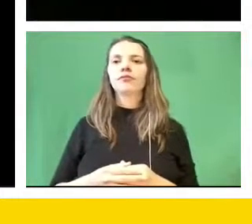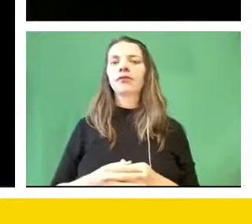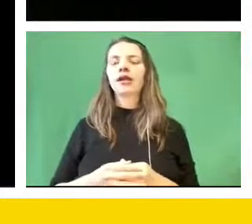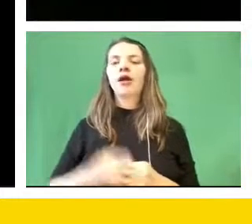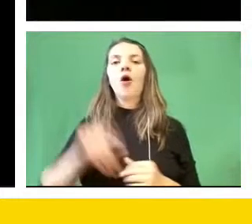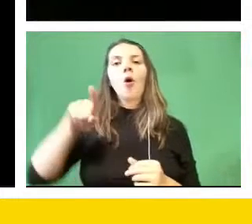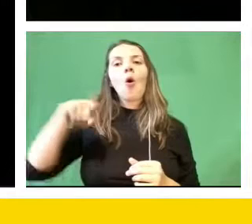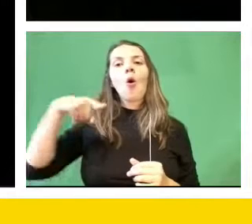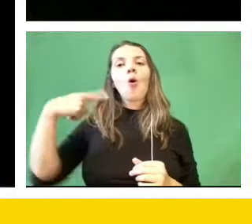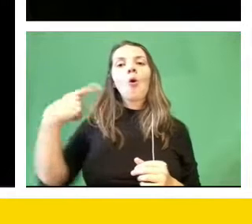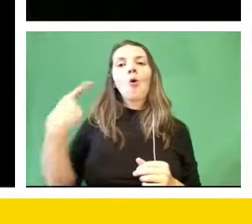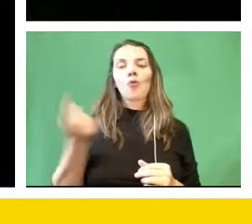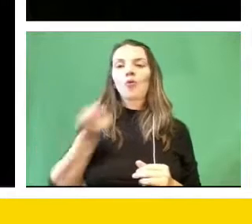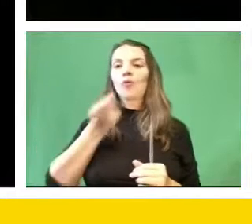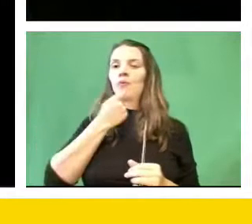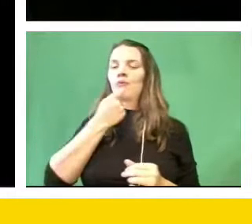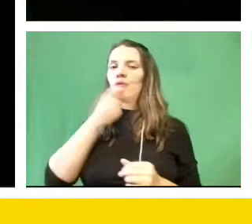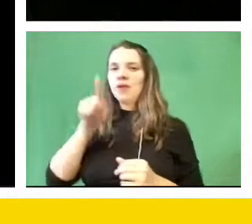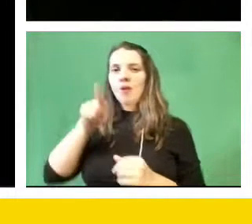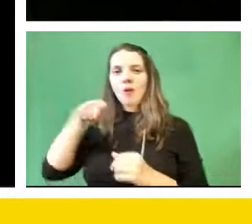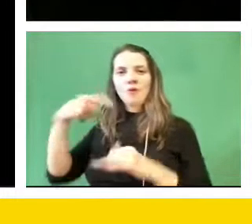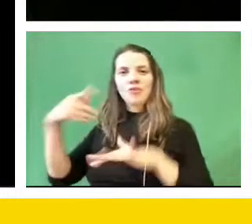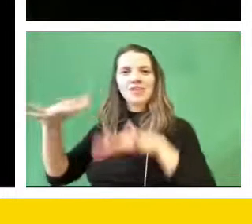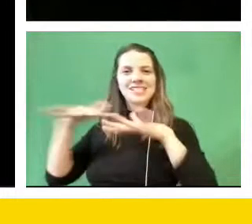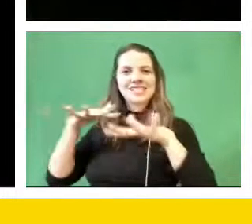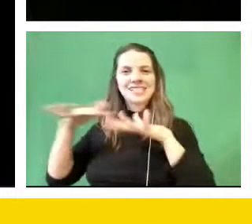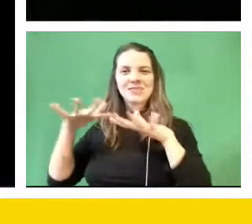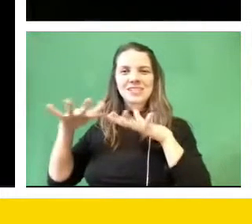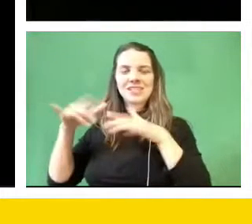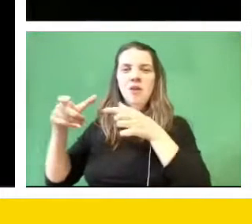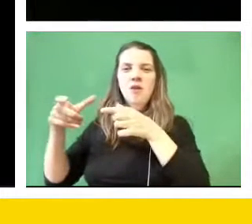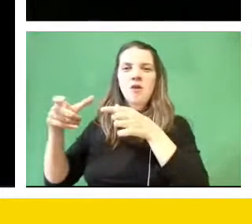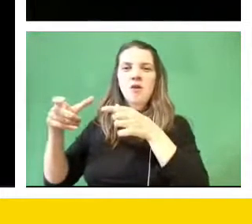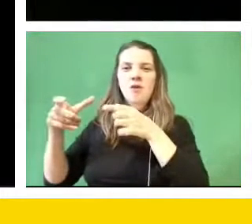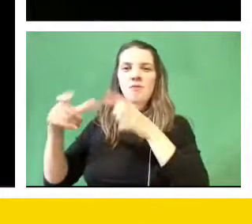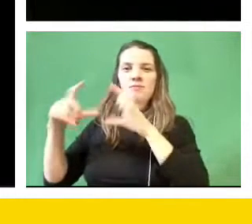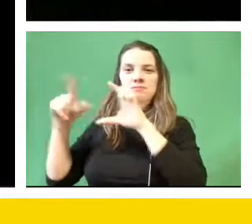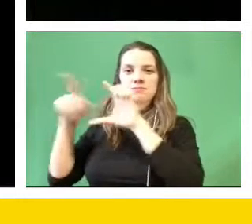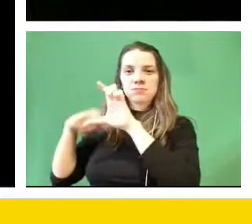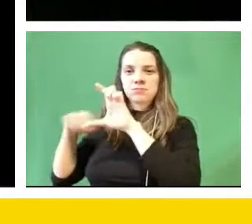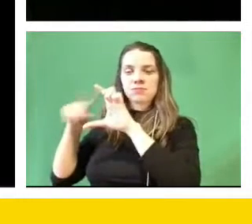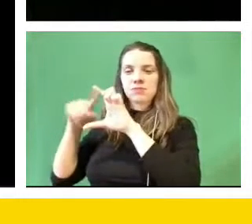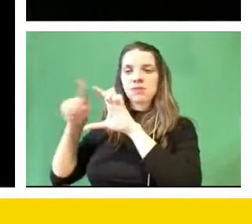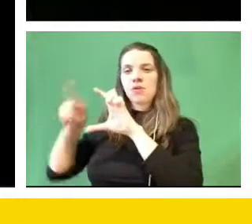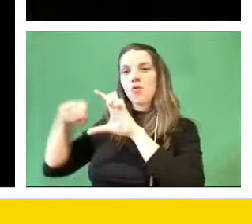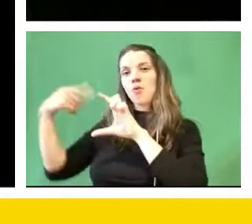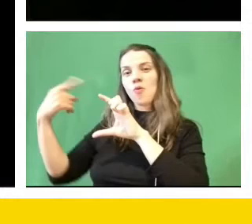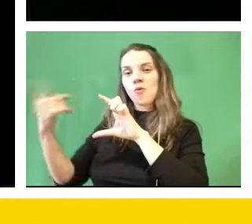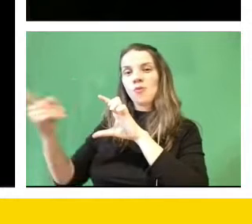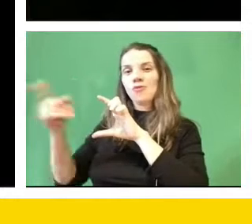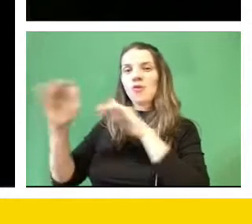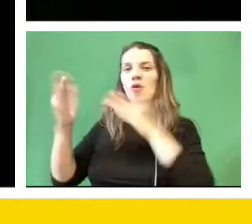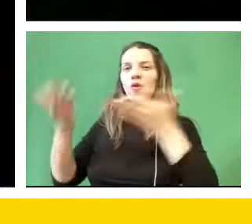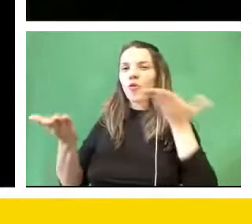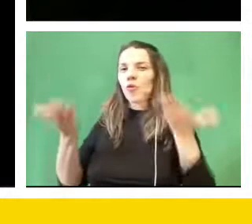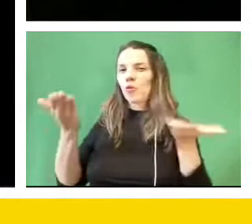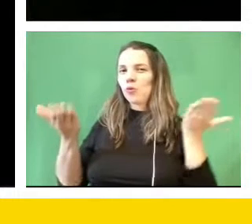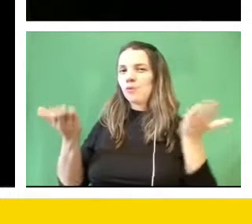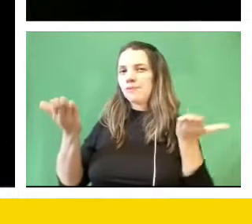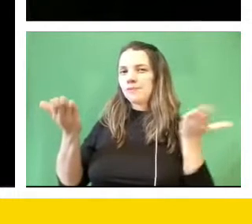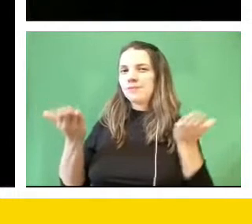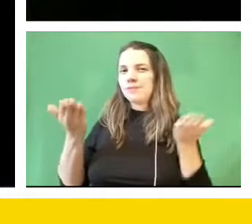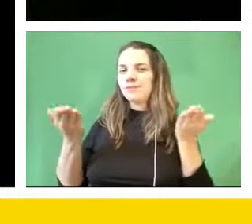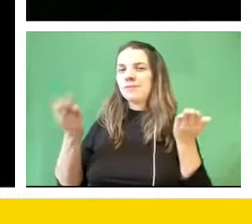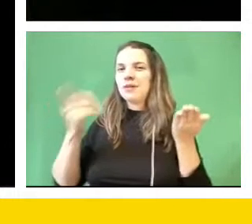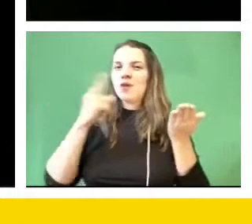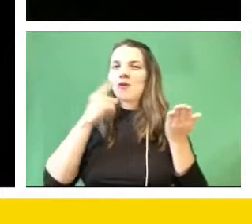convergente aplicado al mismo encuestado sujeto masculino con discapacidad visual de 33 años, en donde vemos en la gráfica que